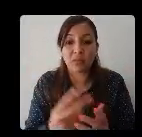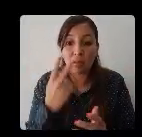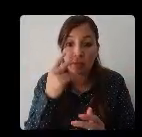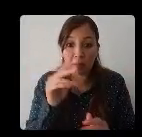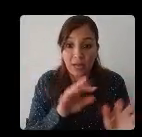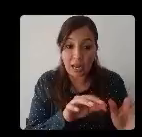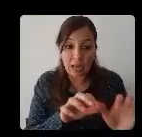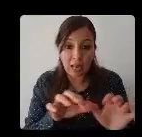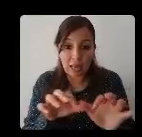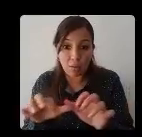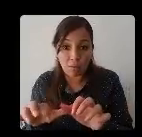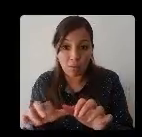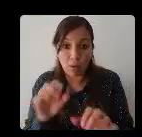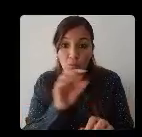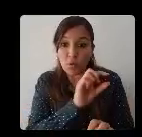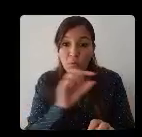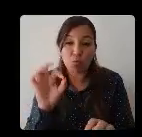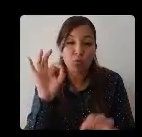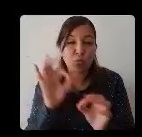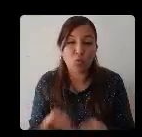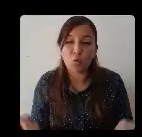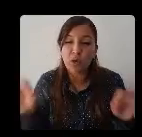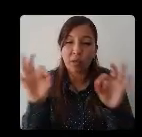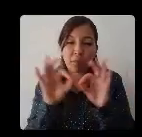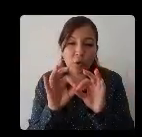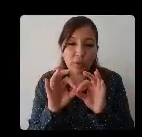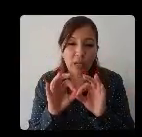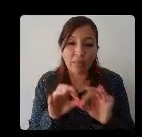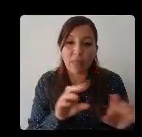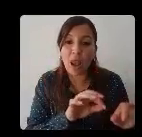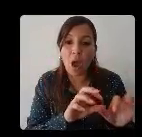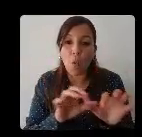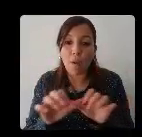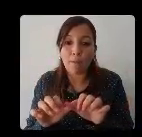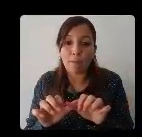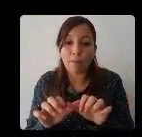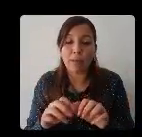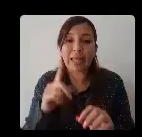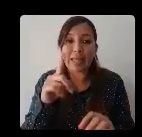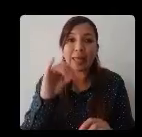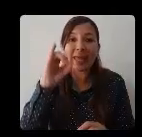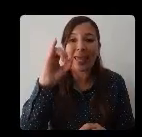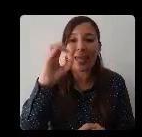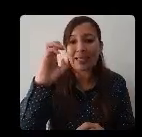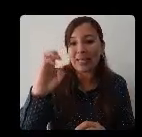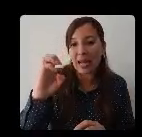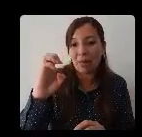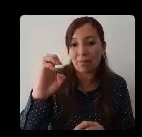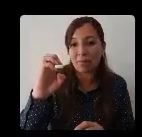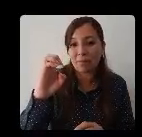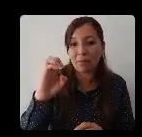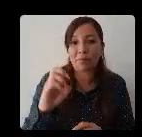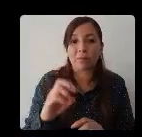te encontramos como Casa Vivencial Camila Guasi en Instagram, donde también tienen fotos interesantes, donde